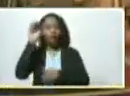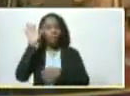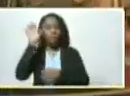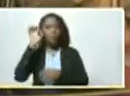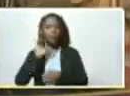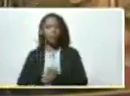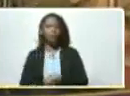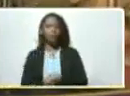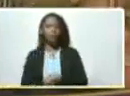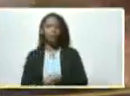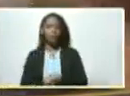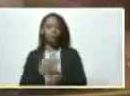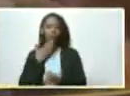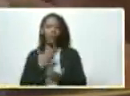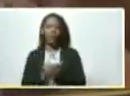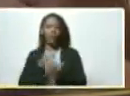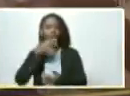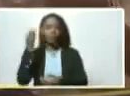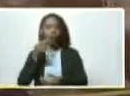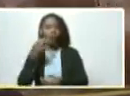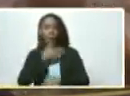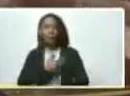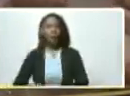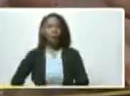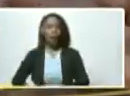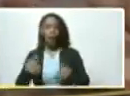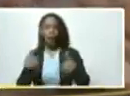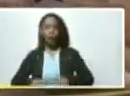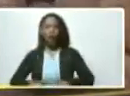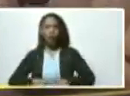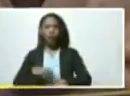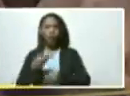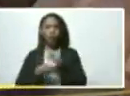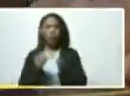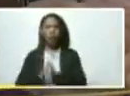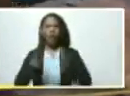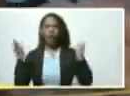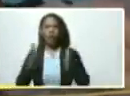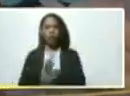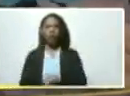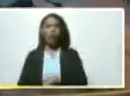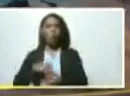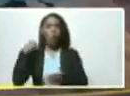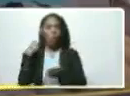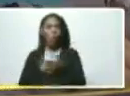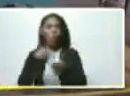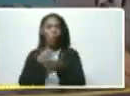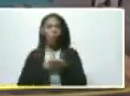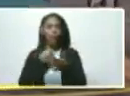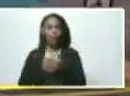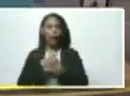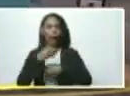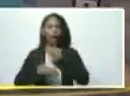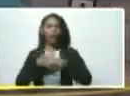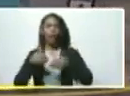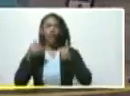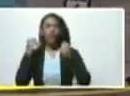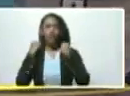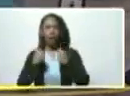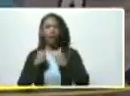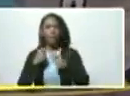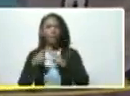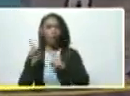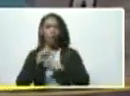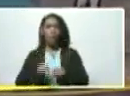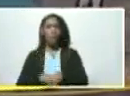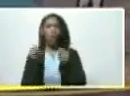patria. Gracias de verdad, presidente. El esfuerzo ha sido grande, la lucha ha sido fuerte, pero no